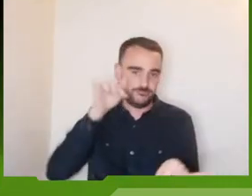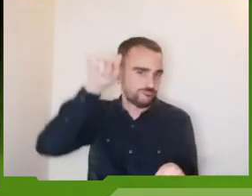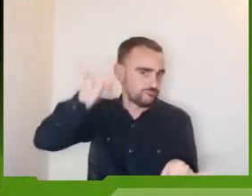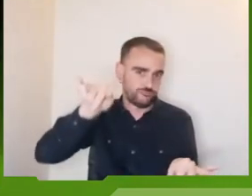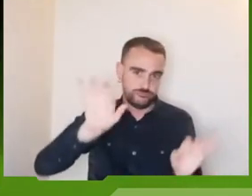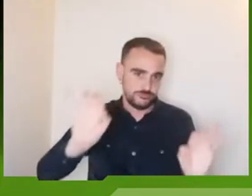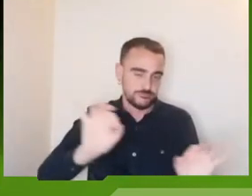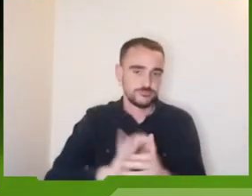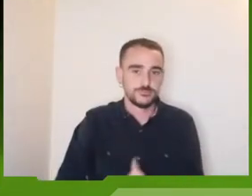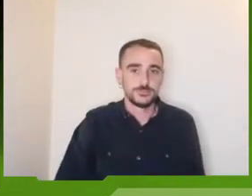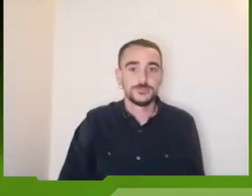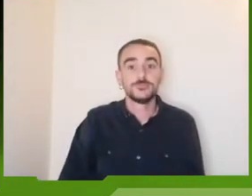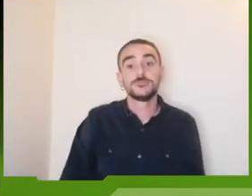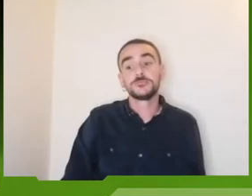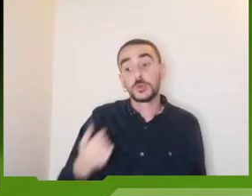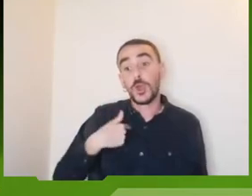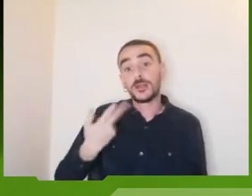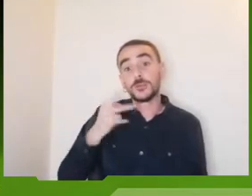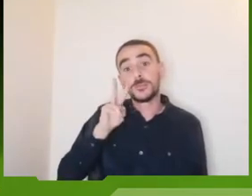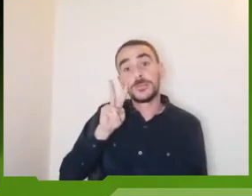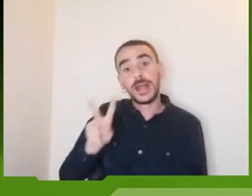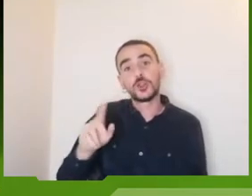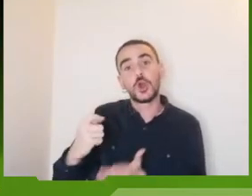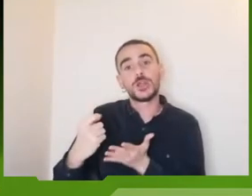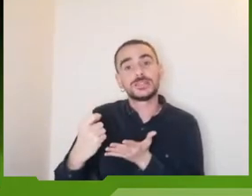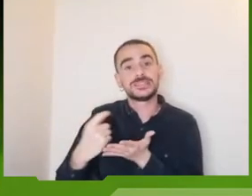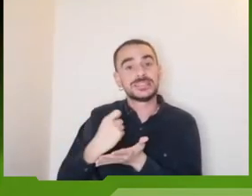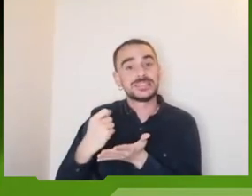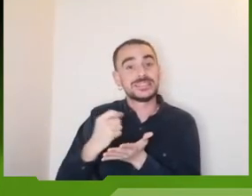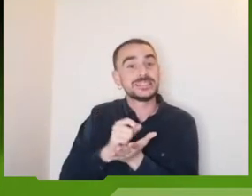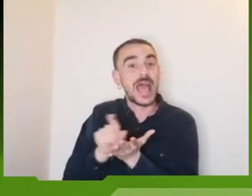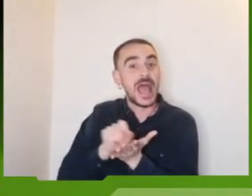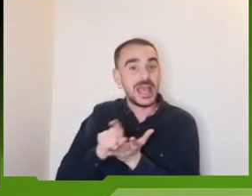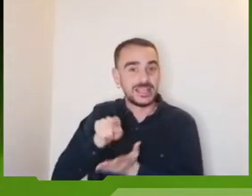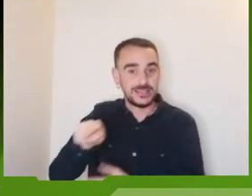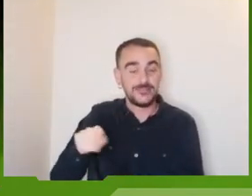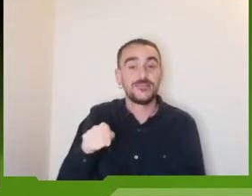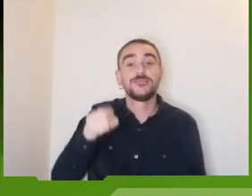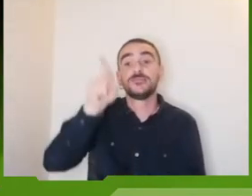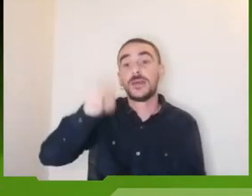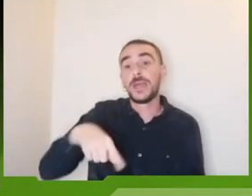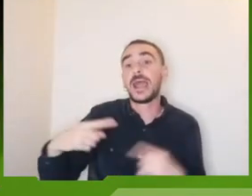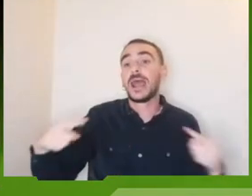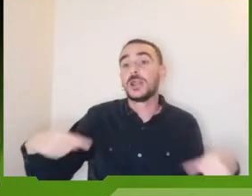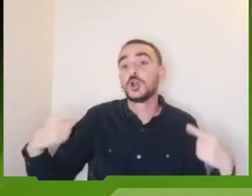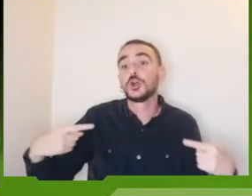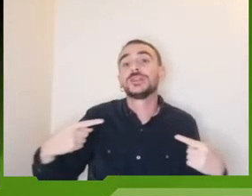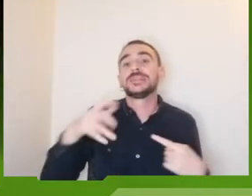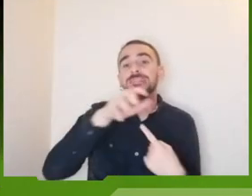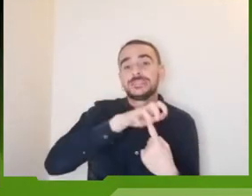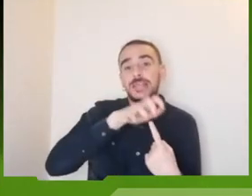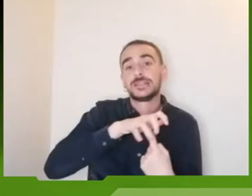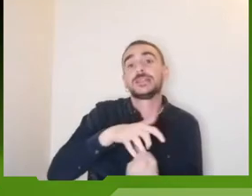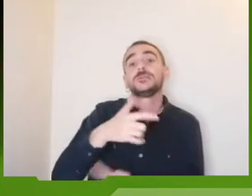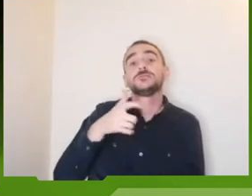Estoy mirando un poco el chat. Canelones de setas y de horro. Sí, lasaña, claro.